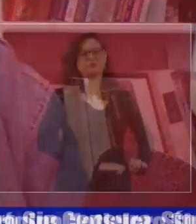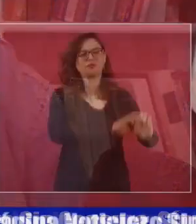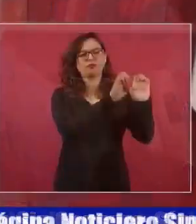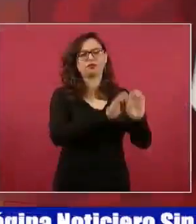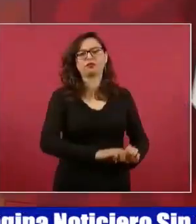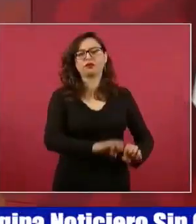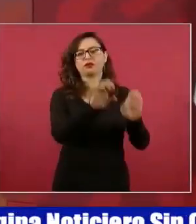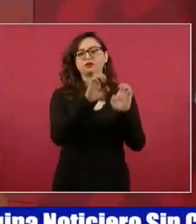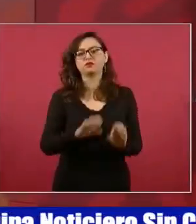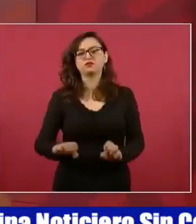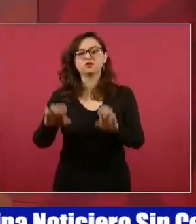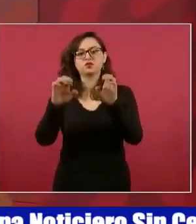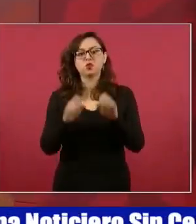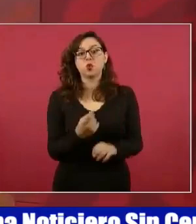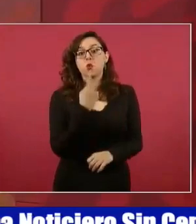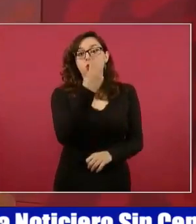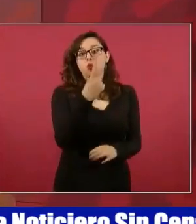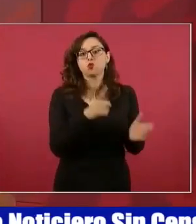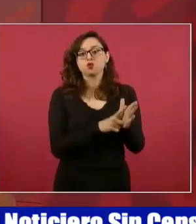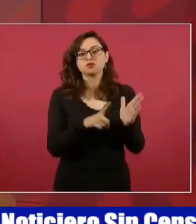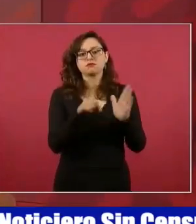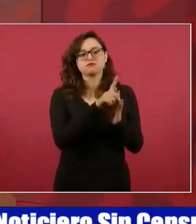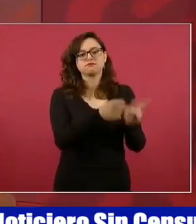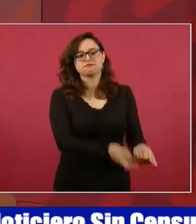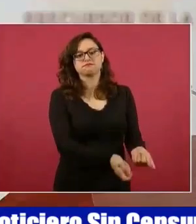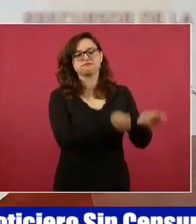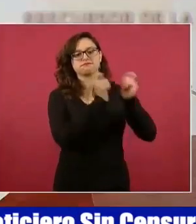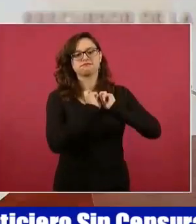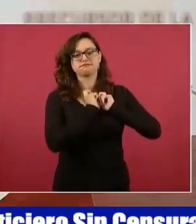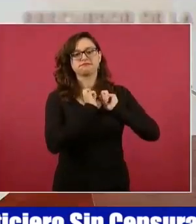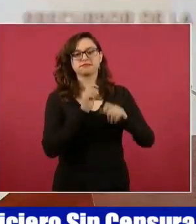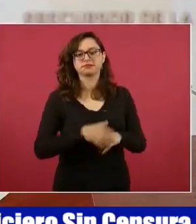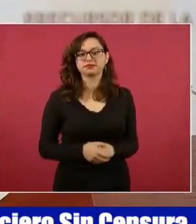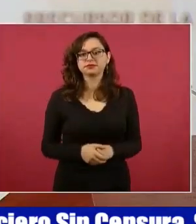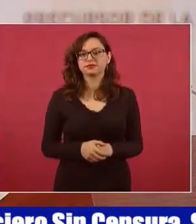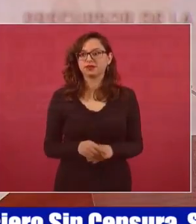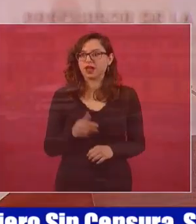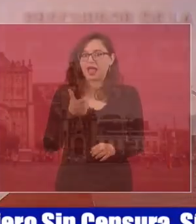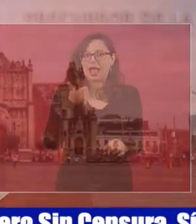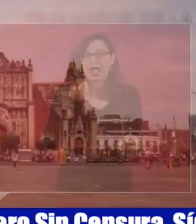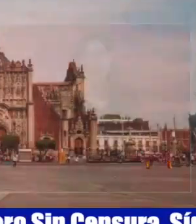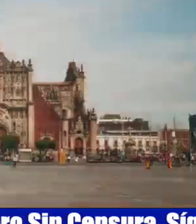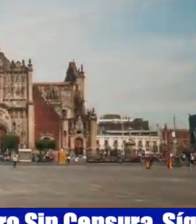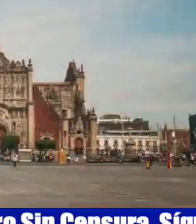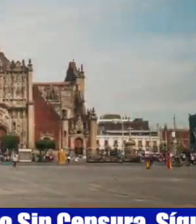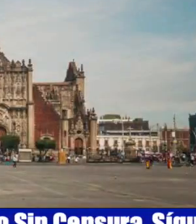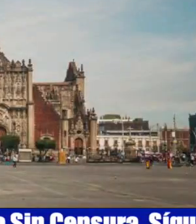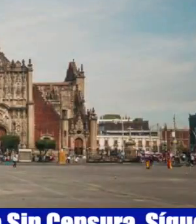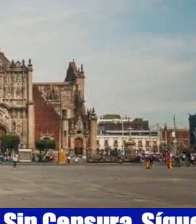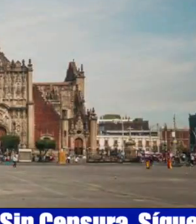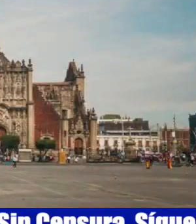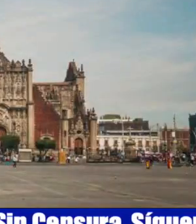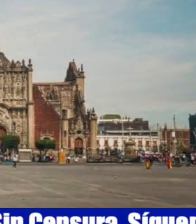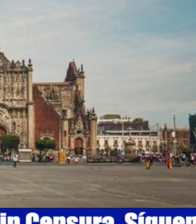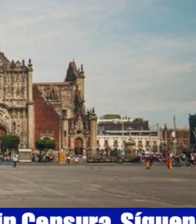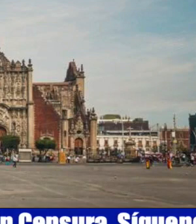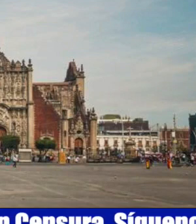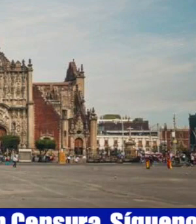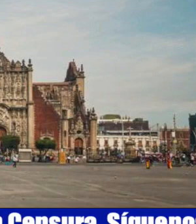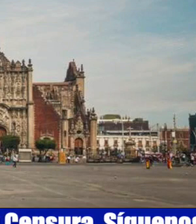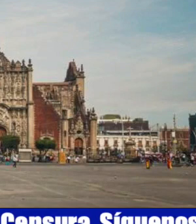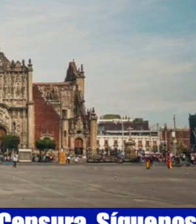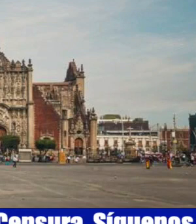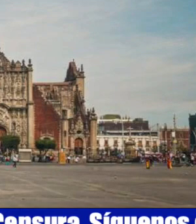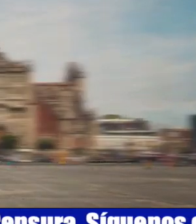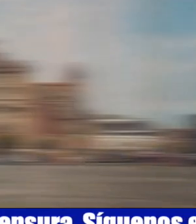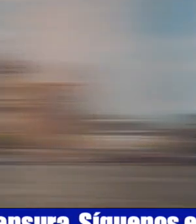la Constitución al servicio de los mexicanos, de los más pobres, de los más necesitados, de las clases sociales, pues, más populosas,